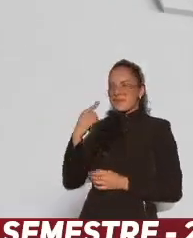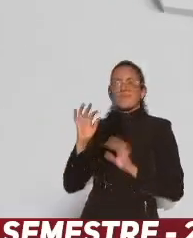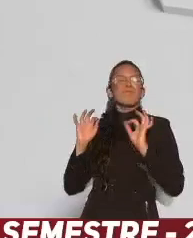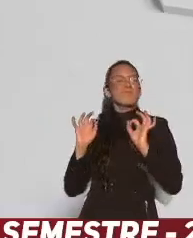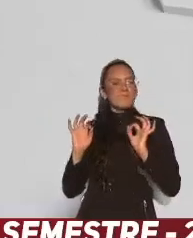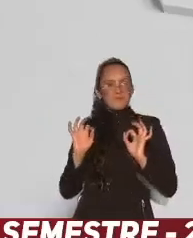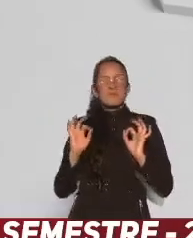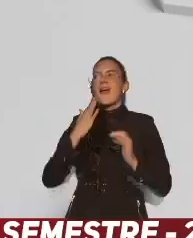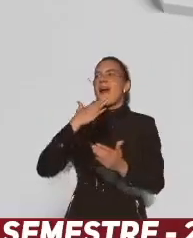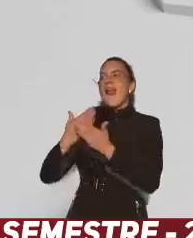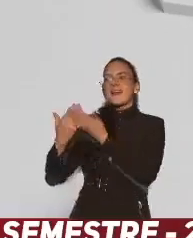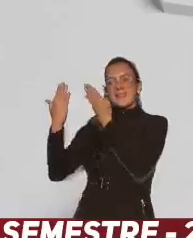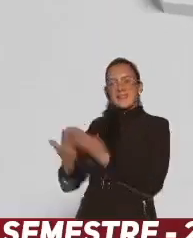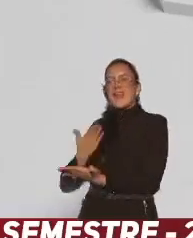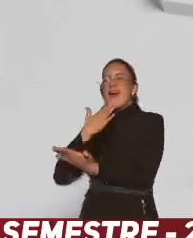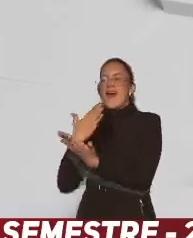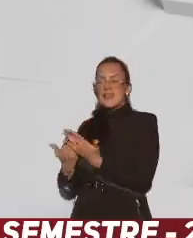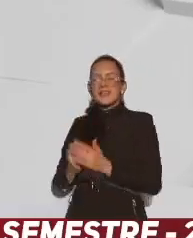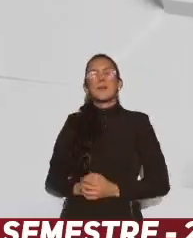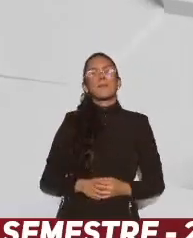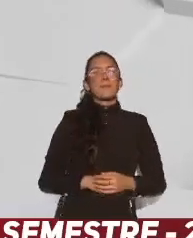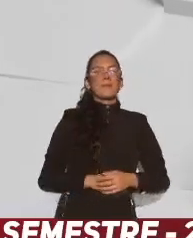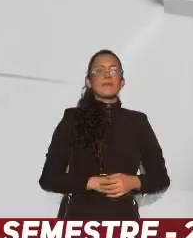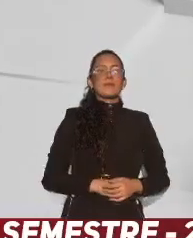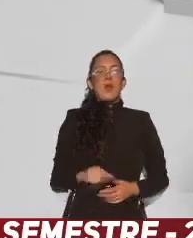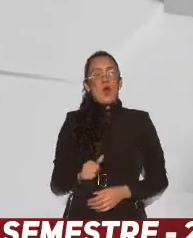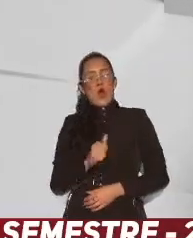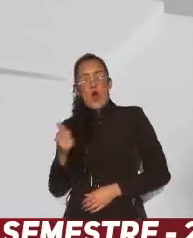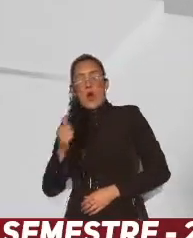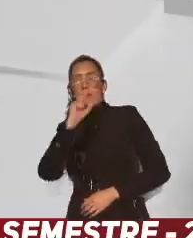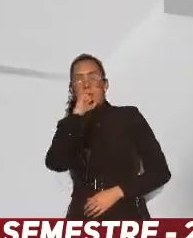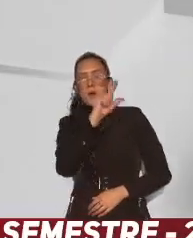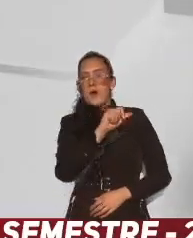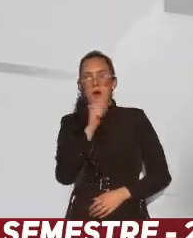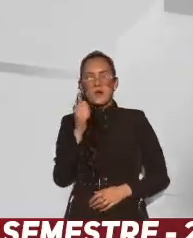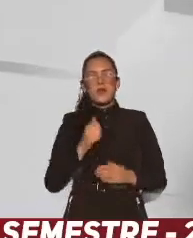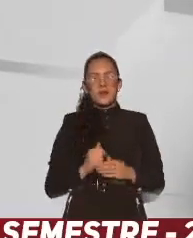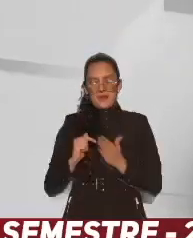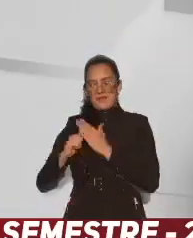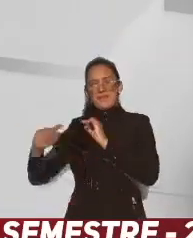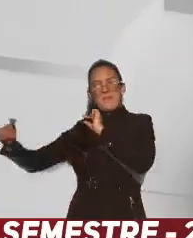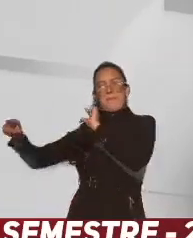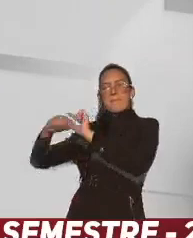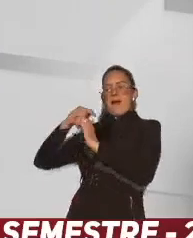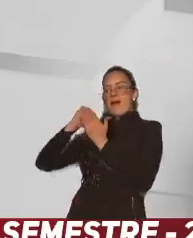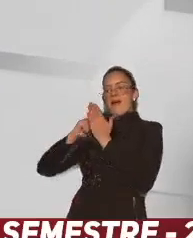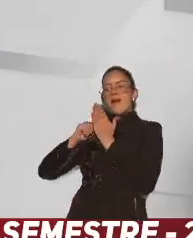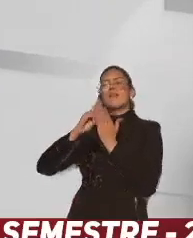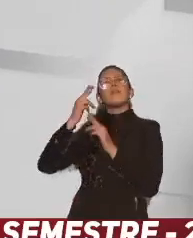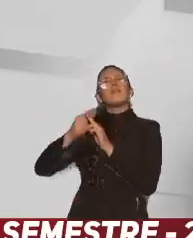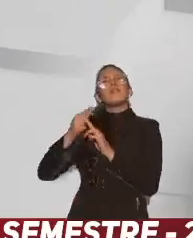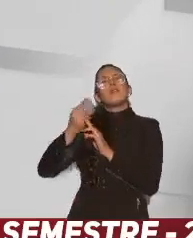general. Llega una pregunta a nuestros correos. Esta es de